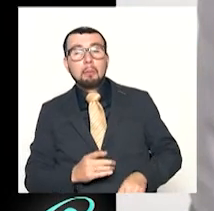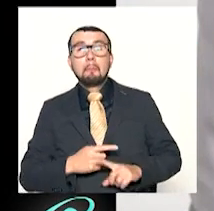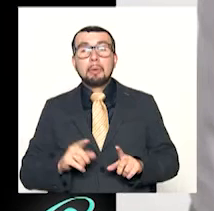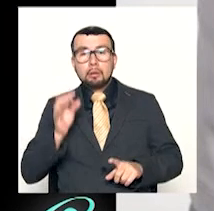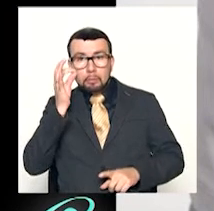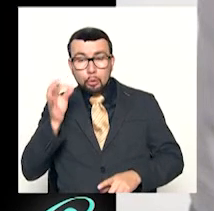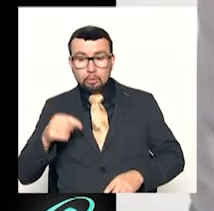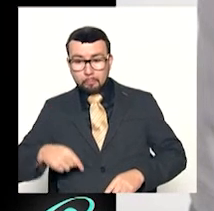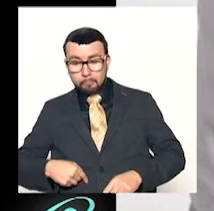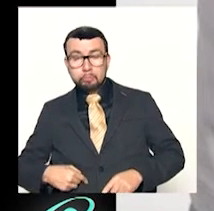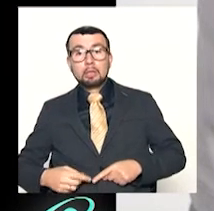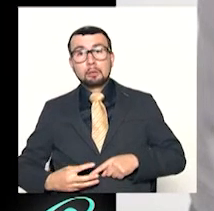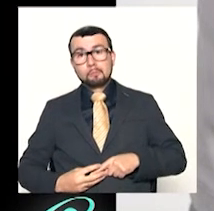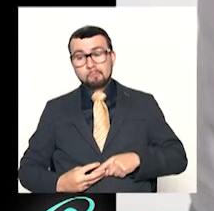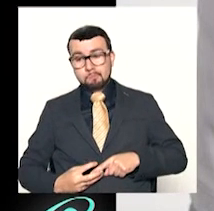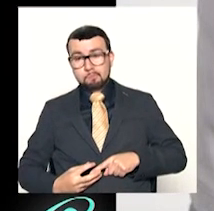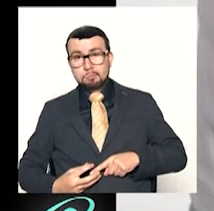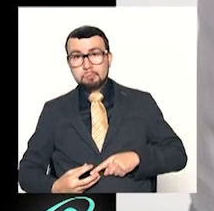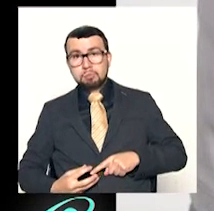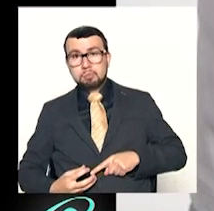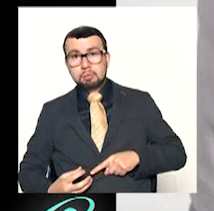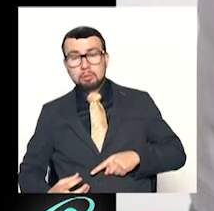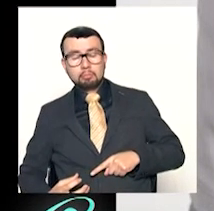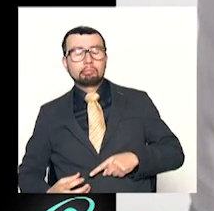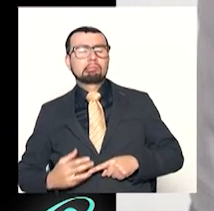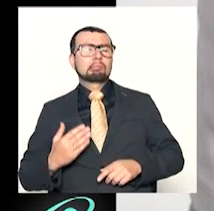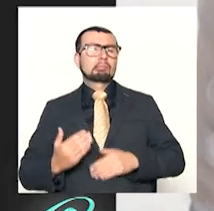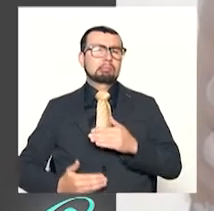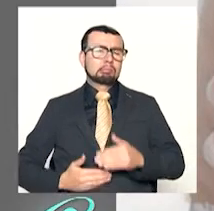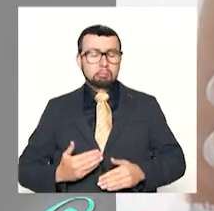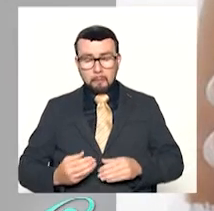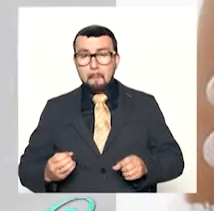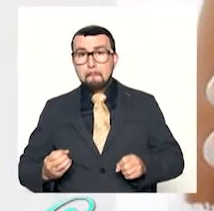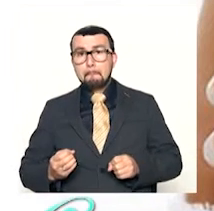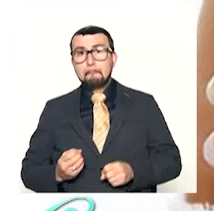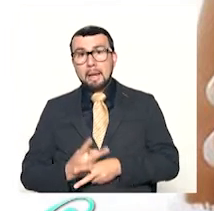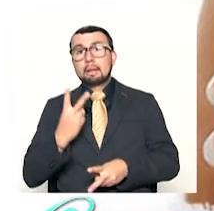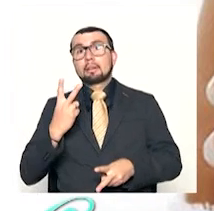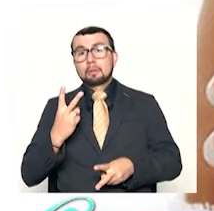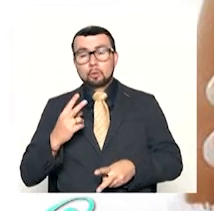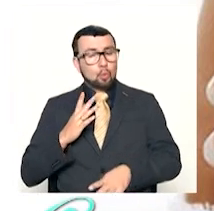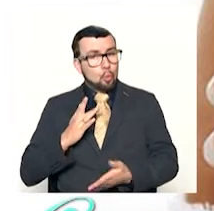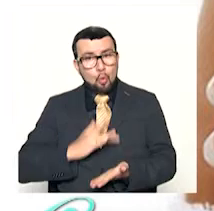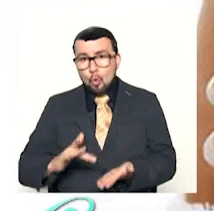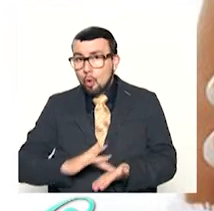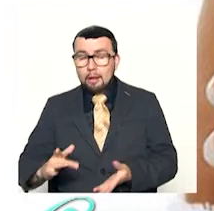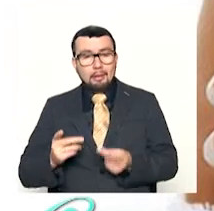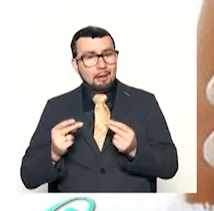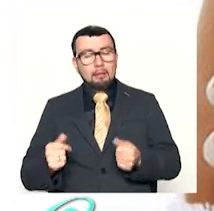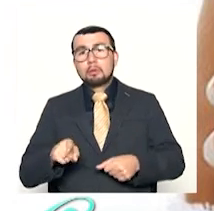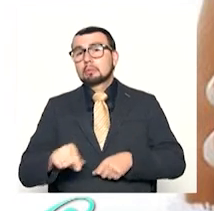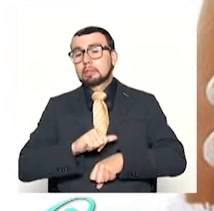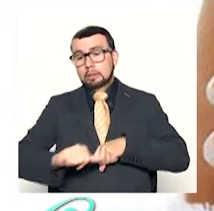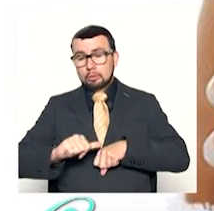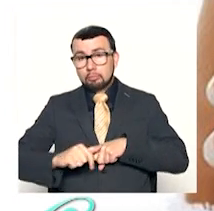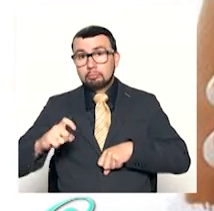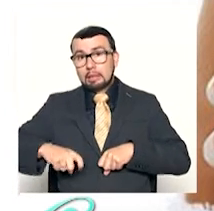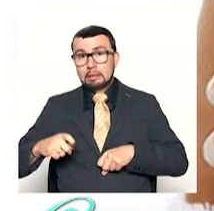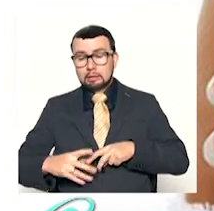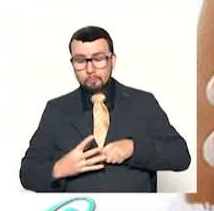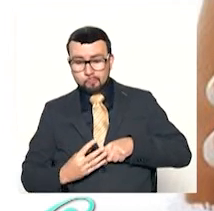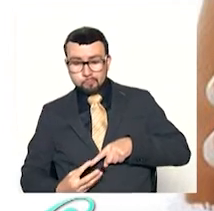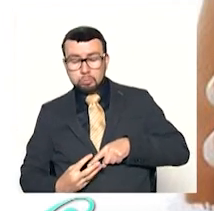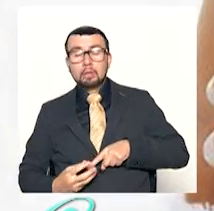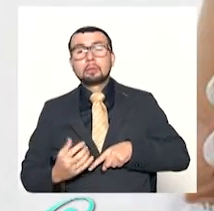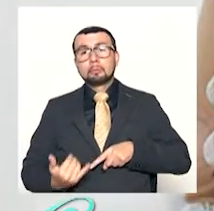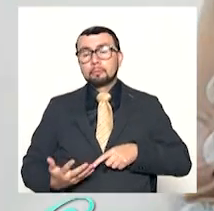ser una apendicitis que se complica, que no se diagnostica a tiempo y que constituiría una urgencia quirúrgica como tal. Entonces